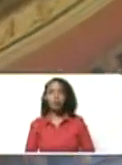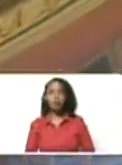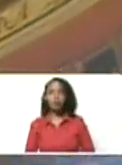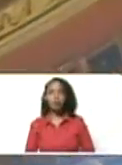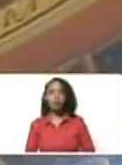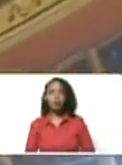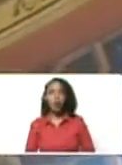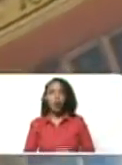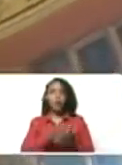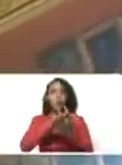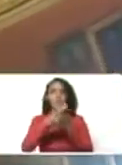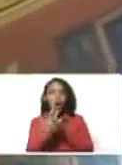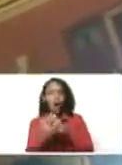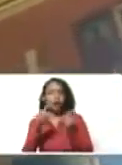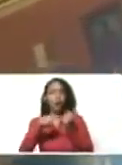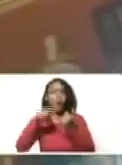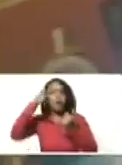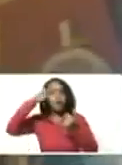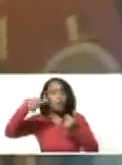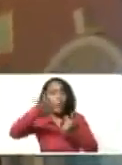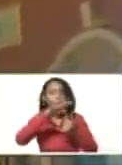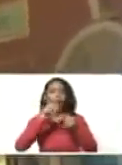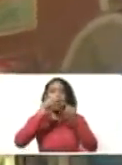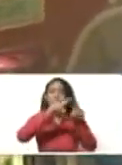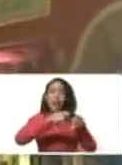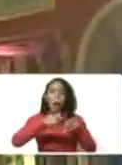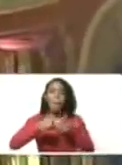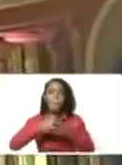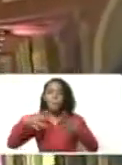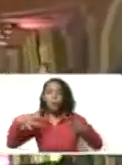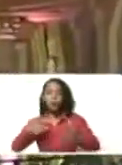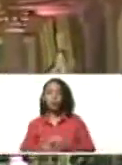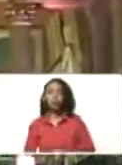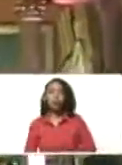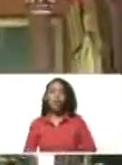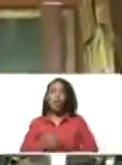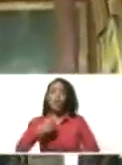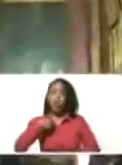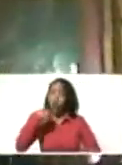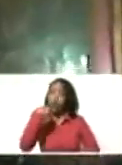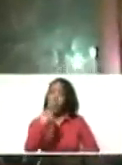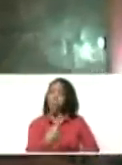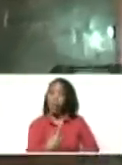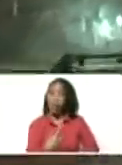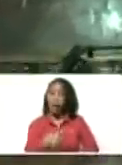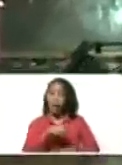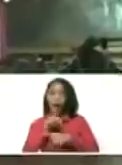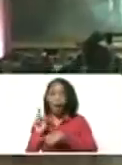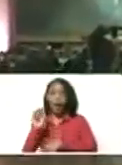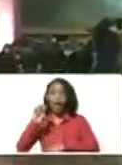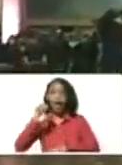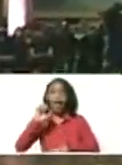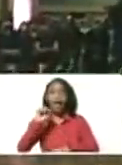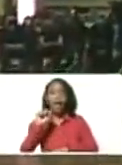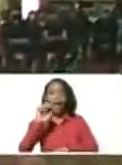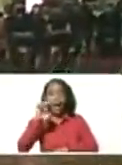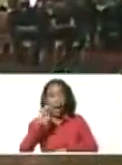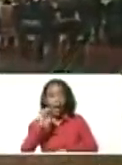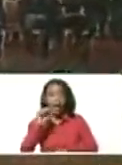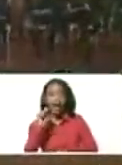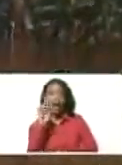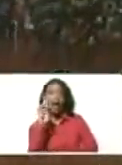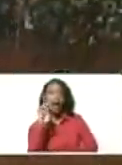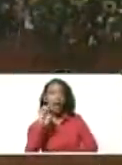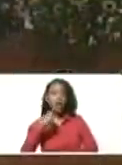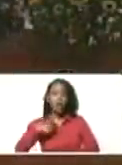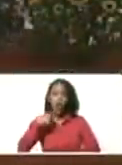por barrios, ciudades y campos. Y yo le dije esto a Earle, se lo dije en